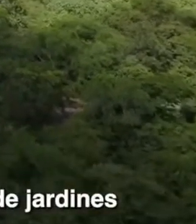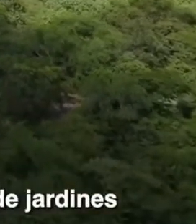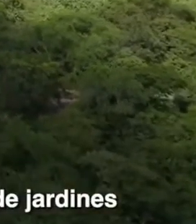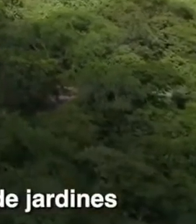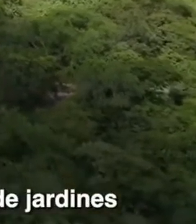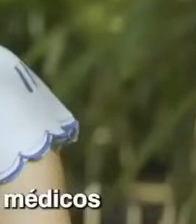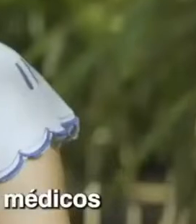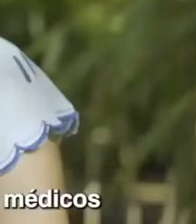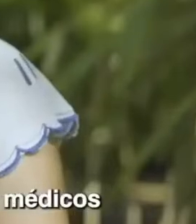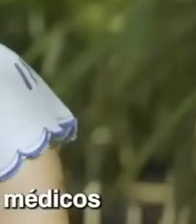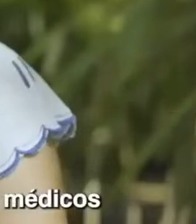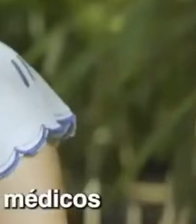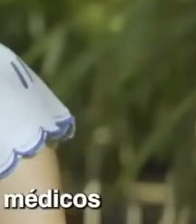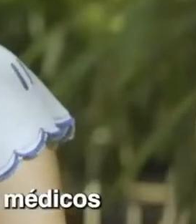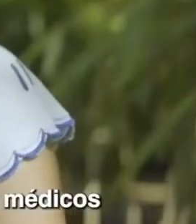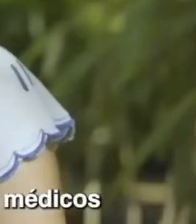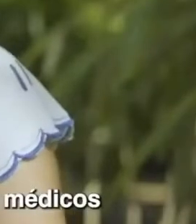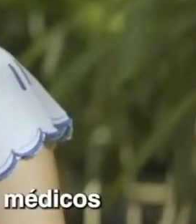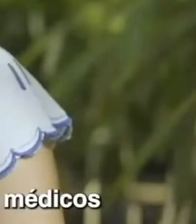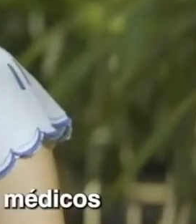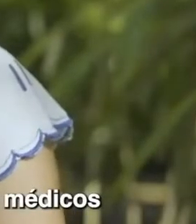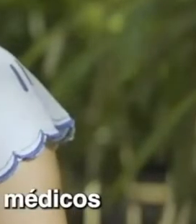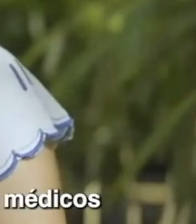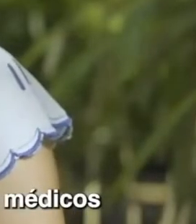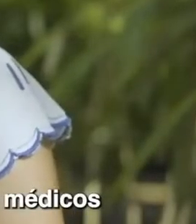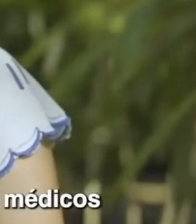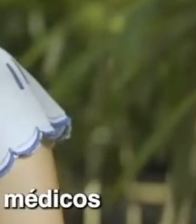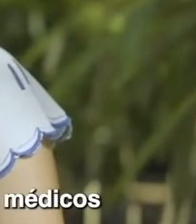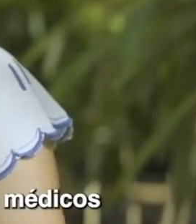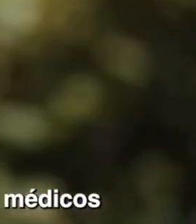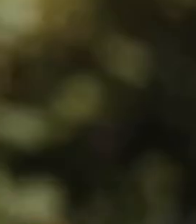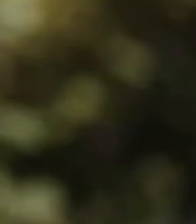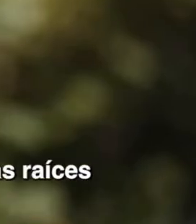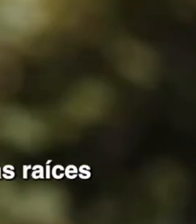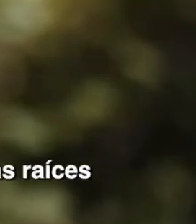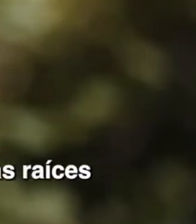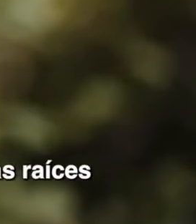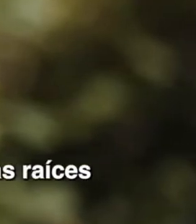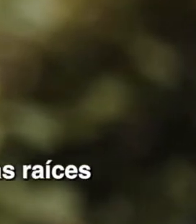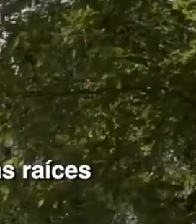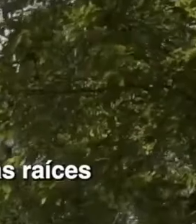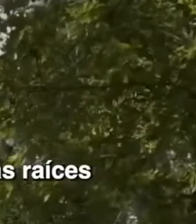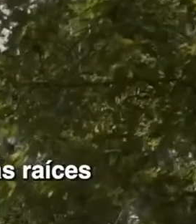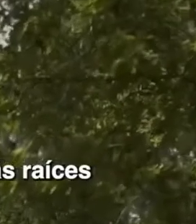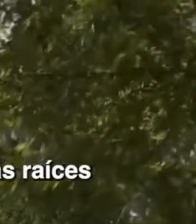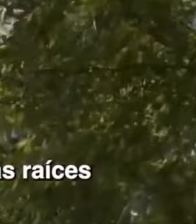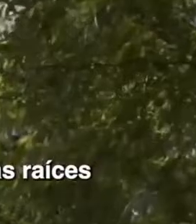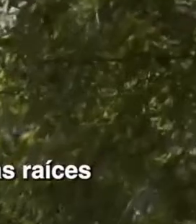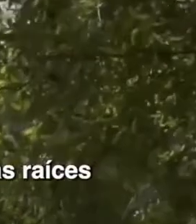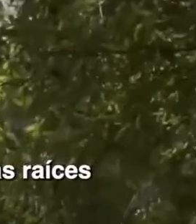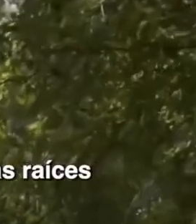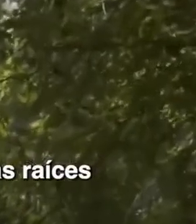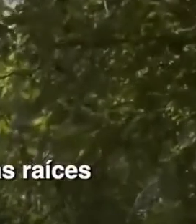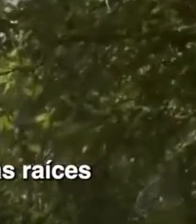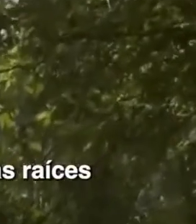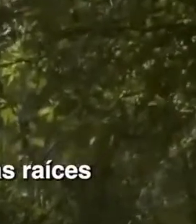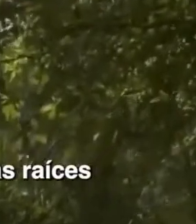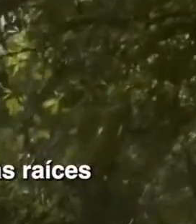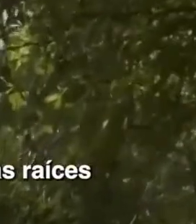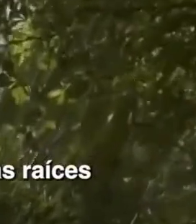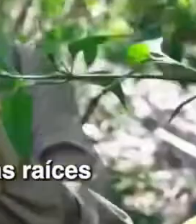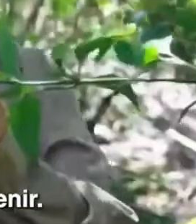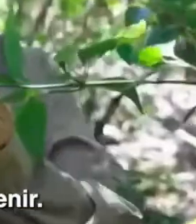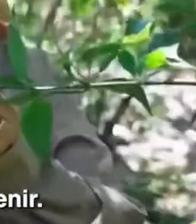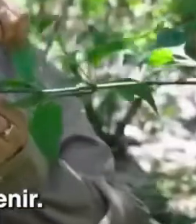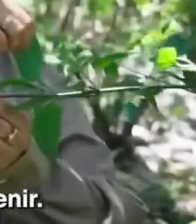jardines medicinales. Quienes son responsables de esos jardines son médicos tradicionales. Estos espacios de encuentro y paz con nuestras raíces